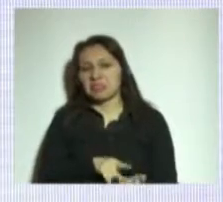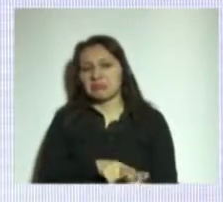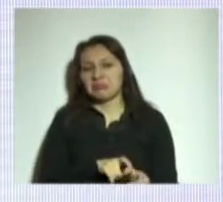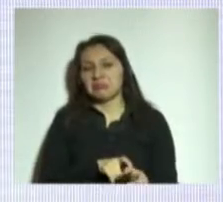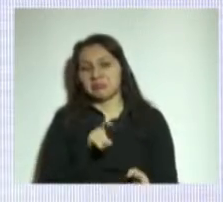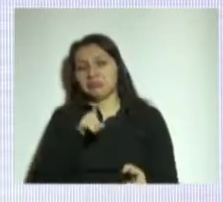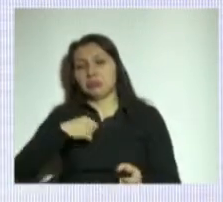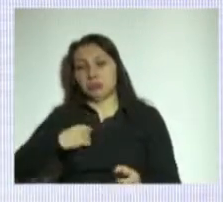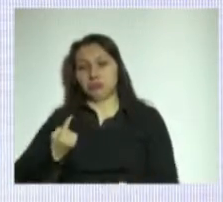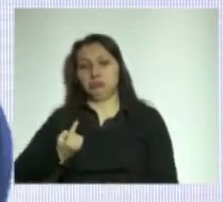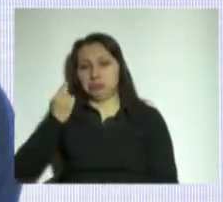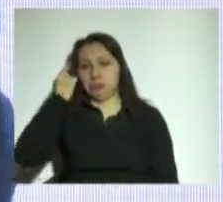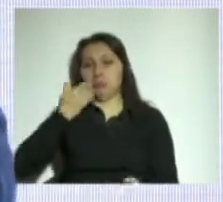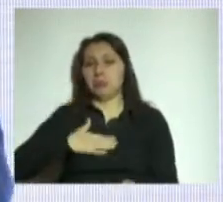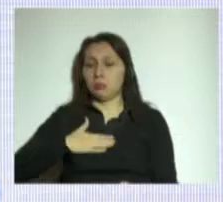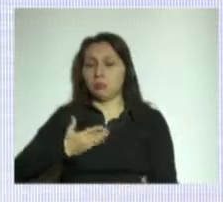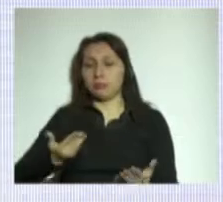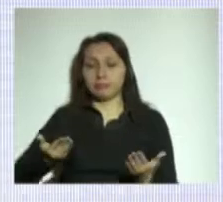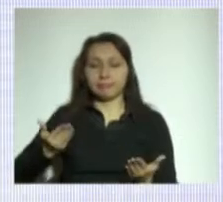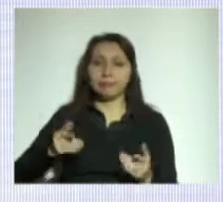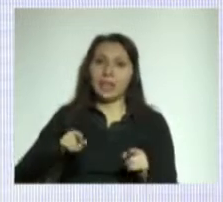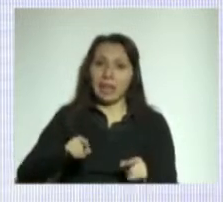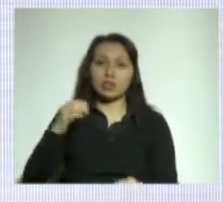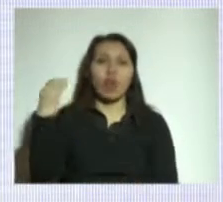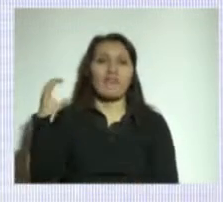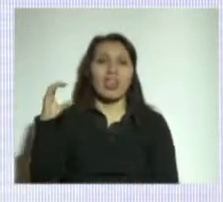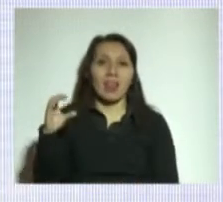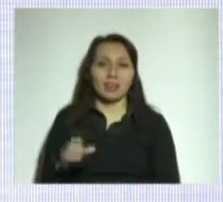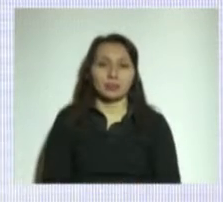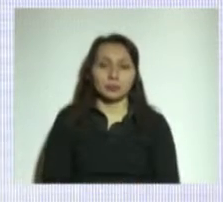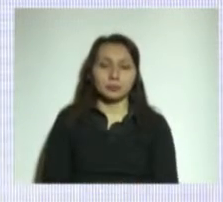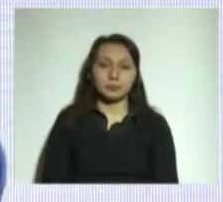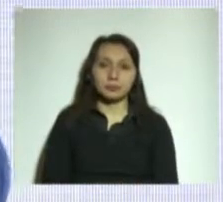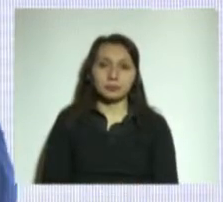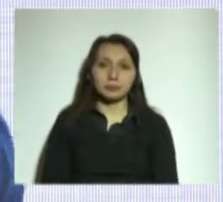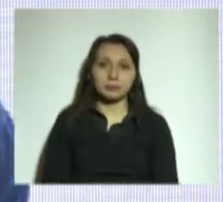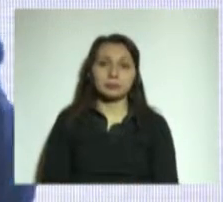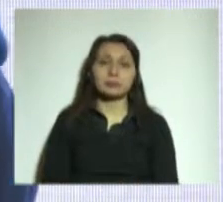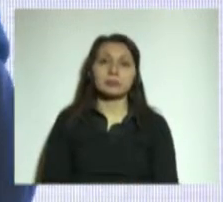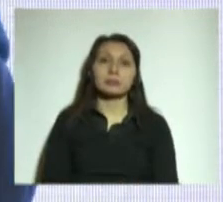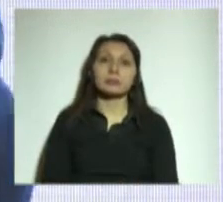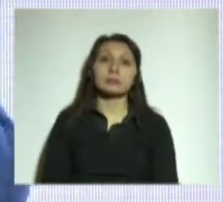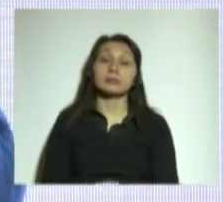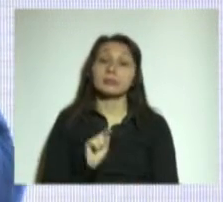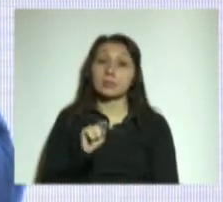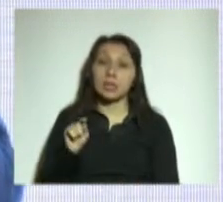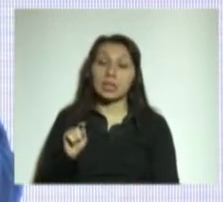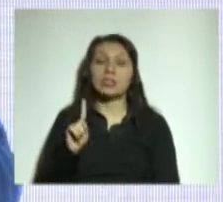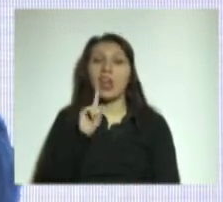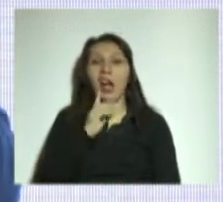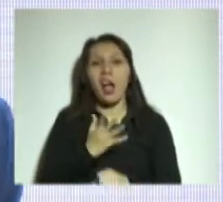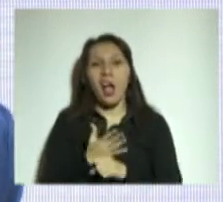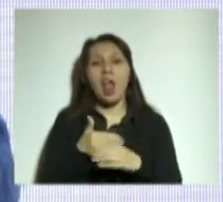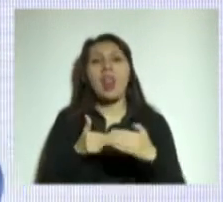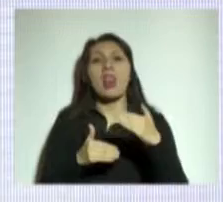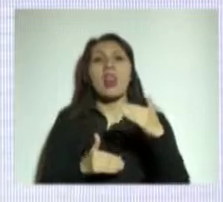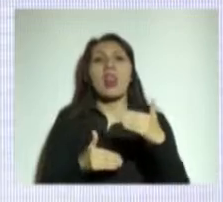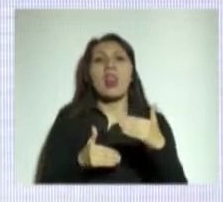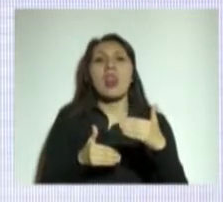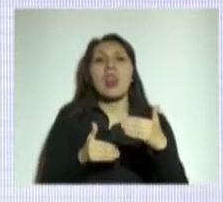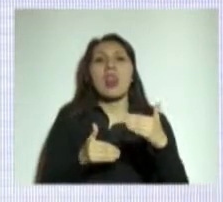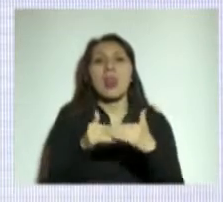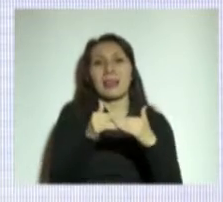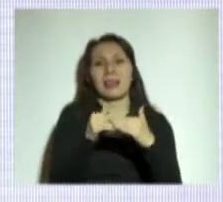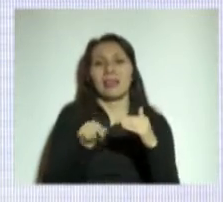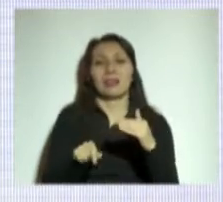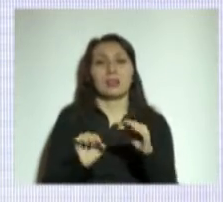él. Eso es una confederación. Y eso tiene su límite. Ningún político,